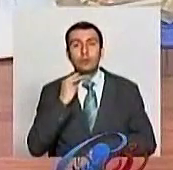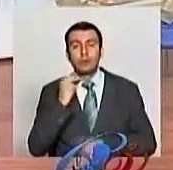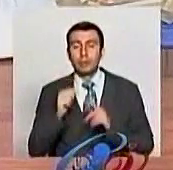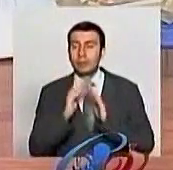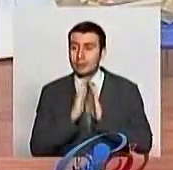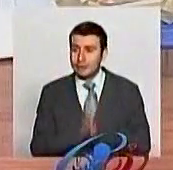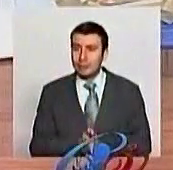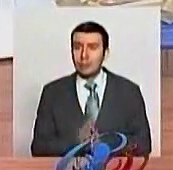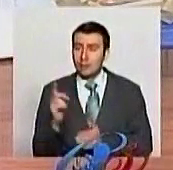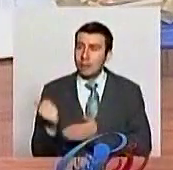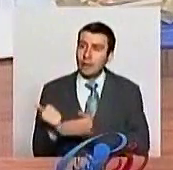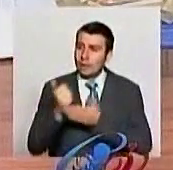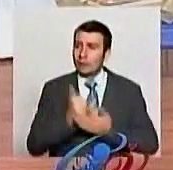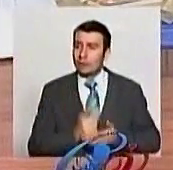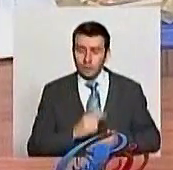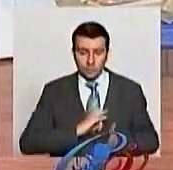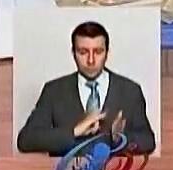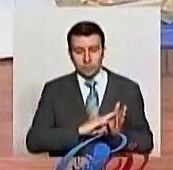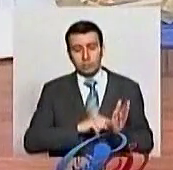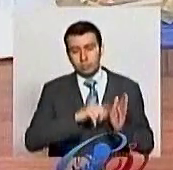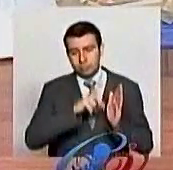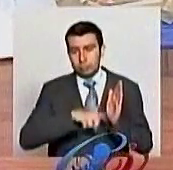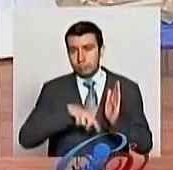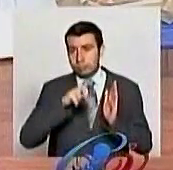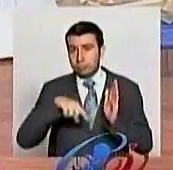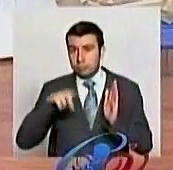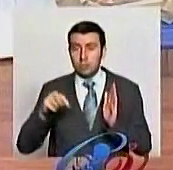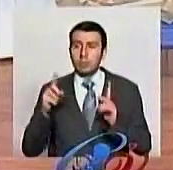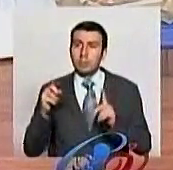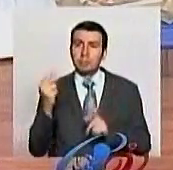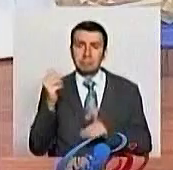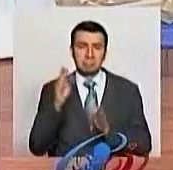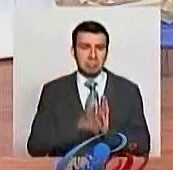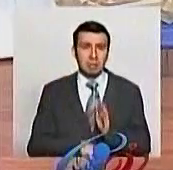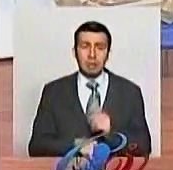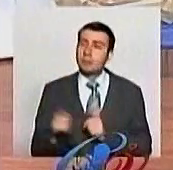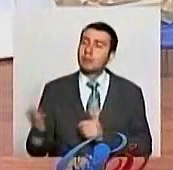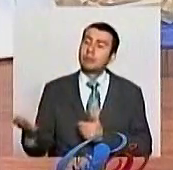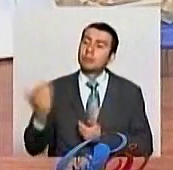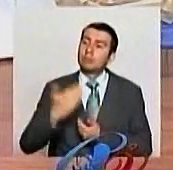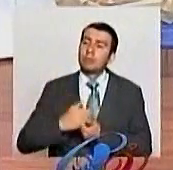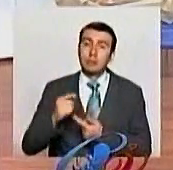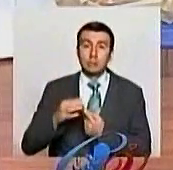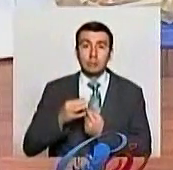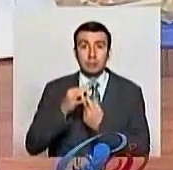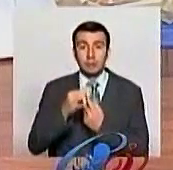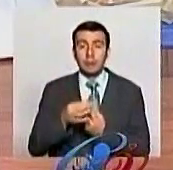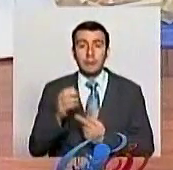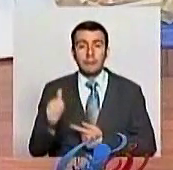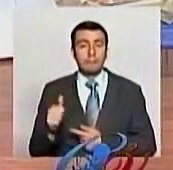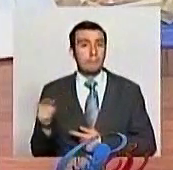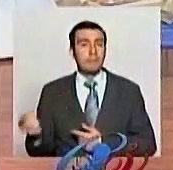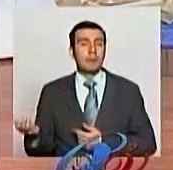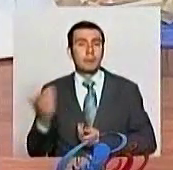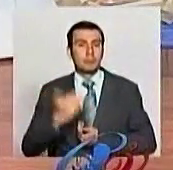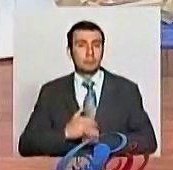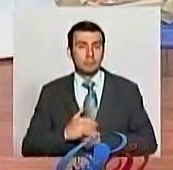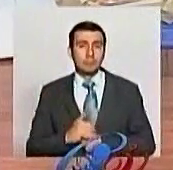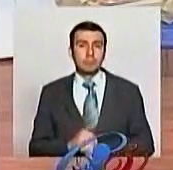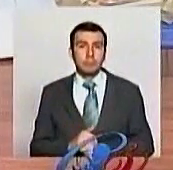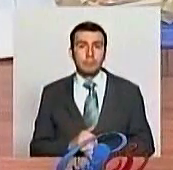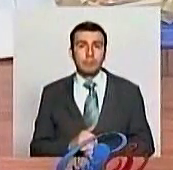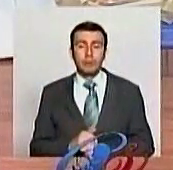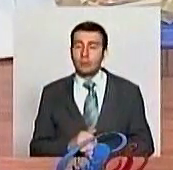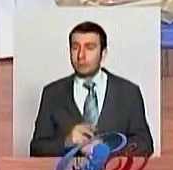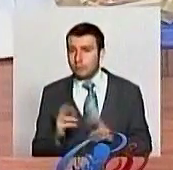de electrocardiografía a un costo además muy bajo, la consulta especializada con electrocardiograma, y